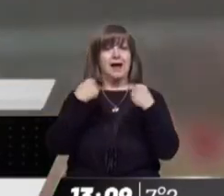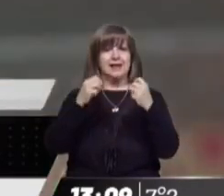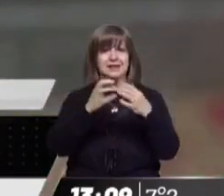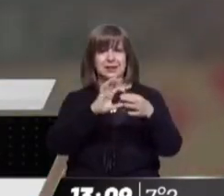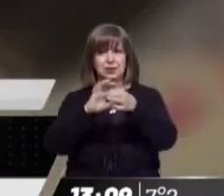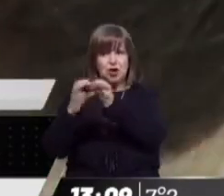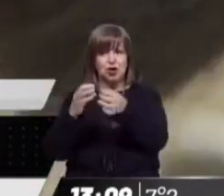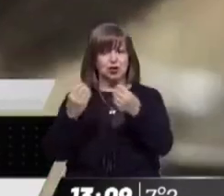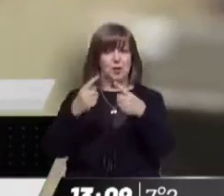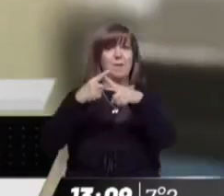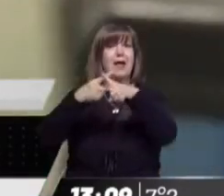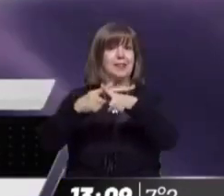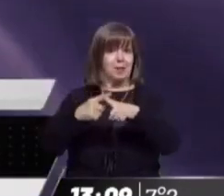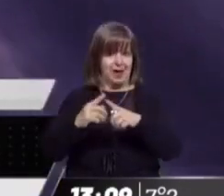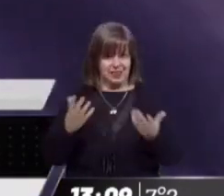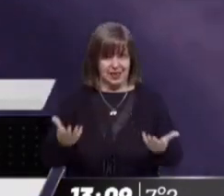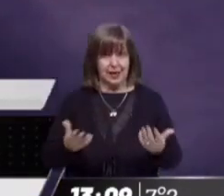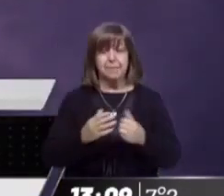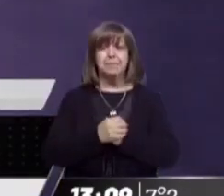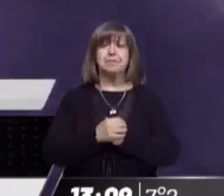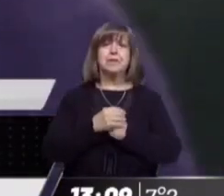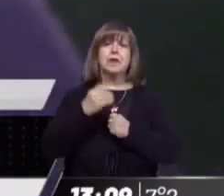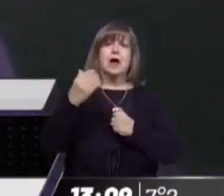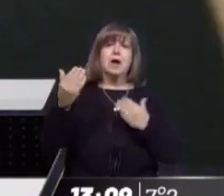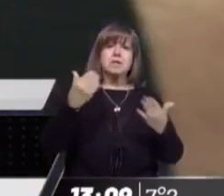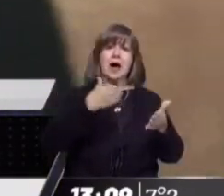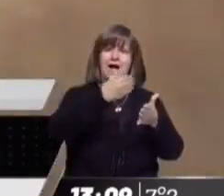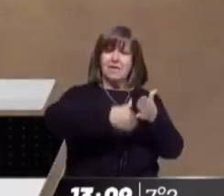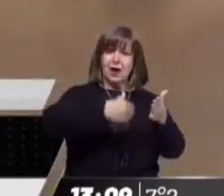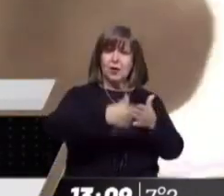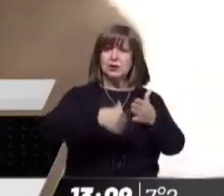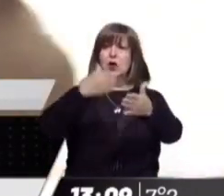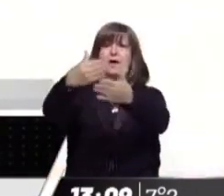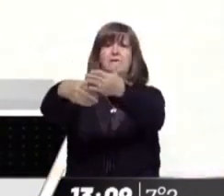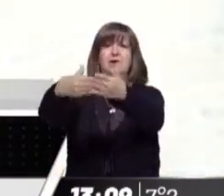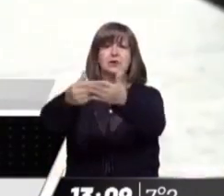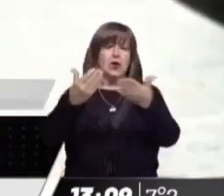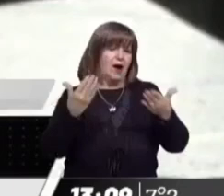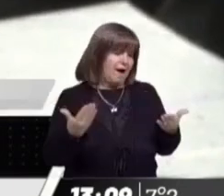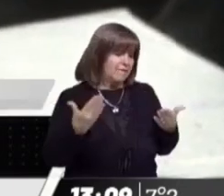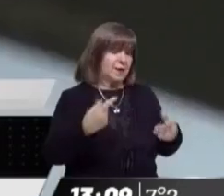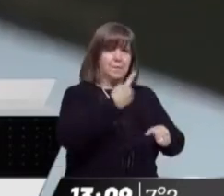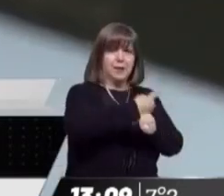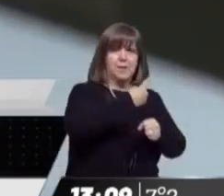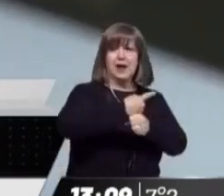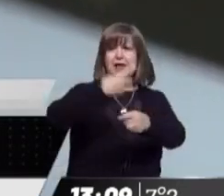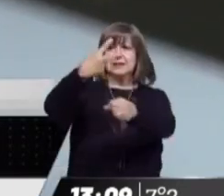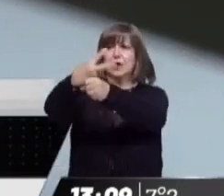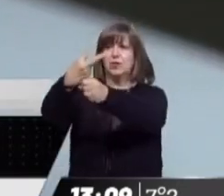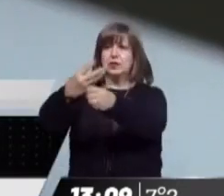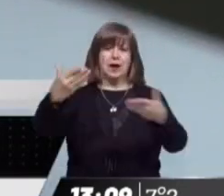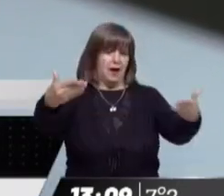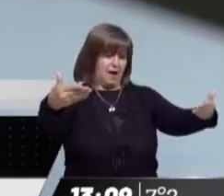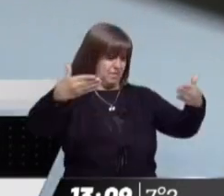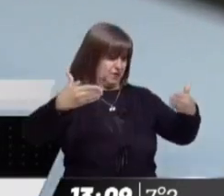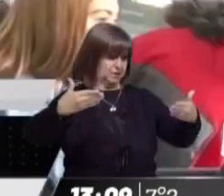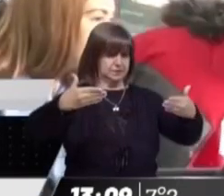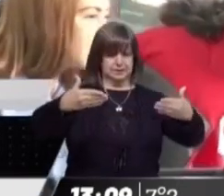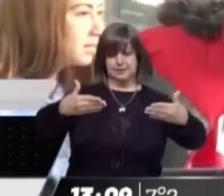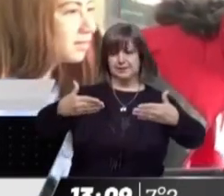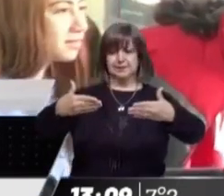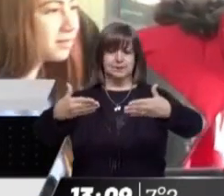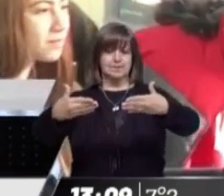años. Con la información, con la evaluación diagnóstica que estamos haciendo ahora, vamos después a implementar